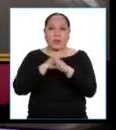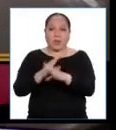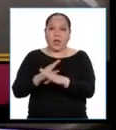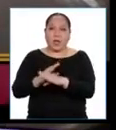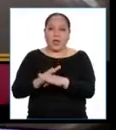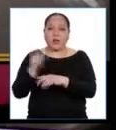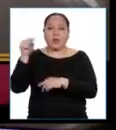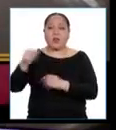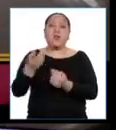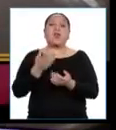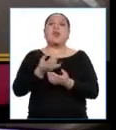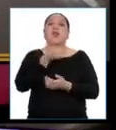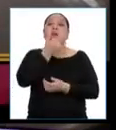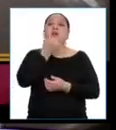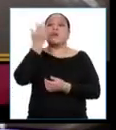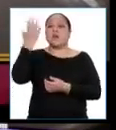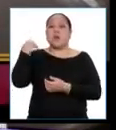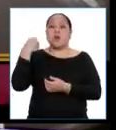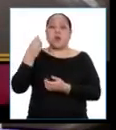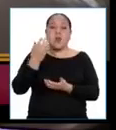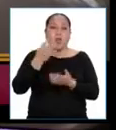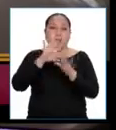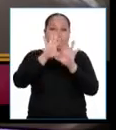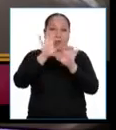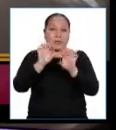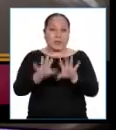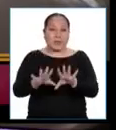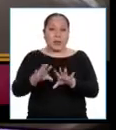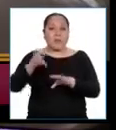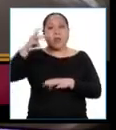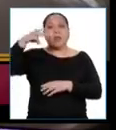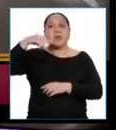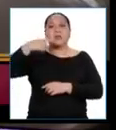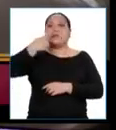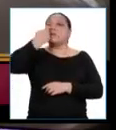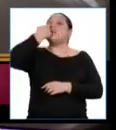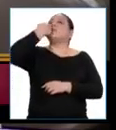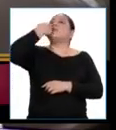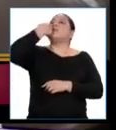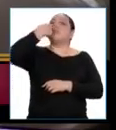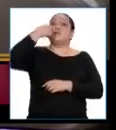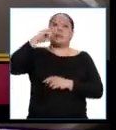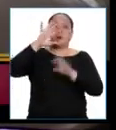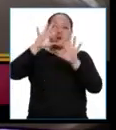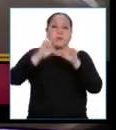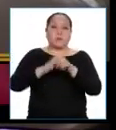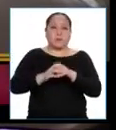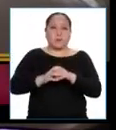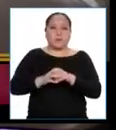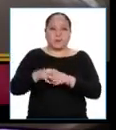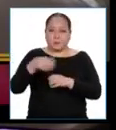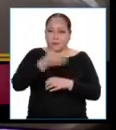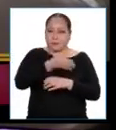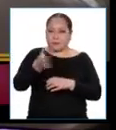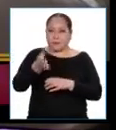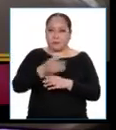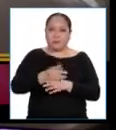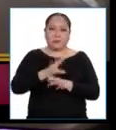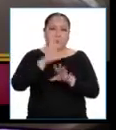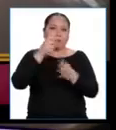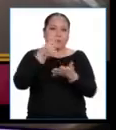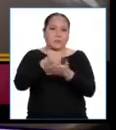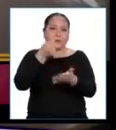las pruebas moleculares, de los cuales se cobró a diestra y siniestra, a